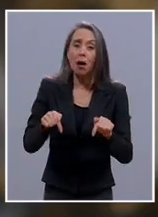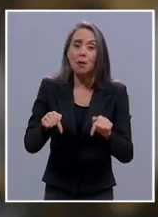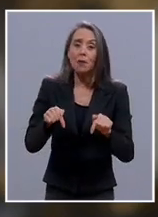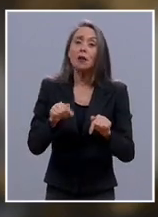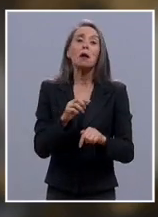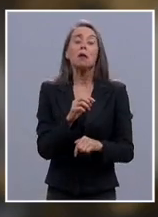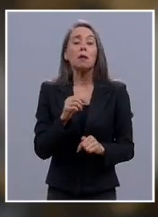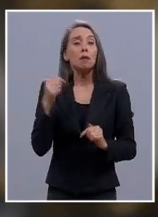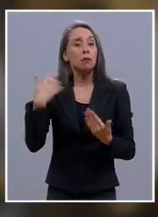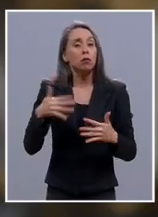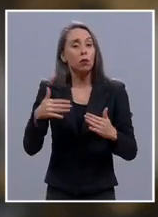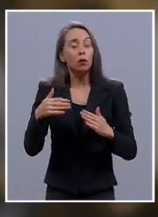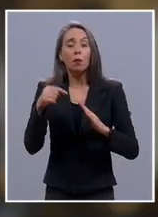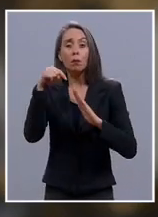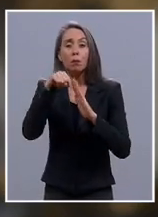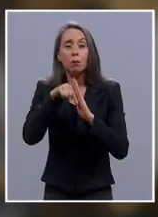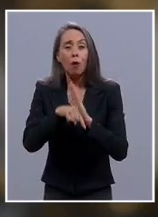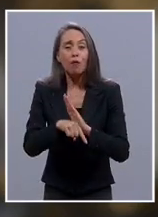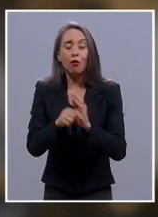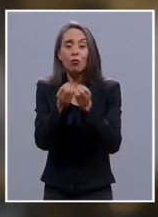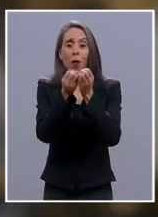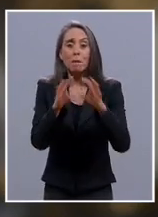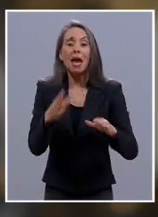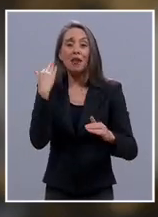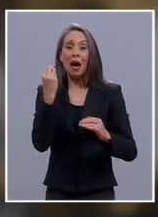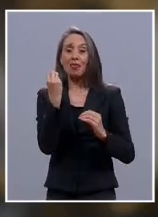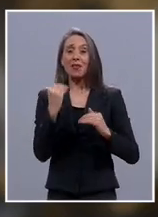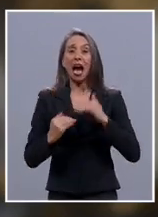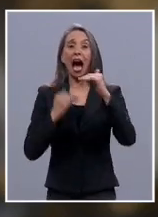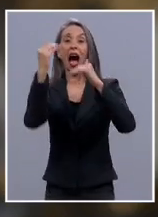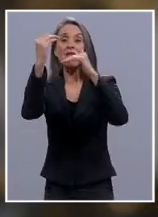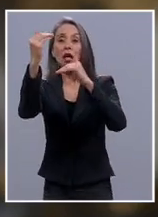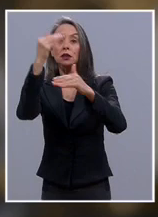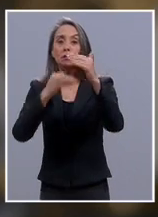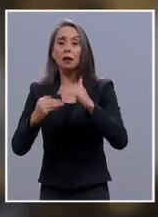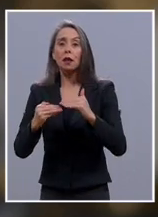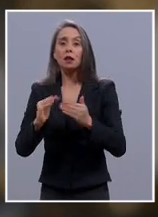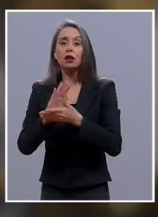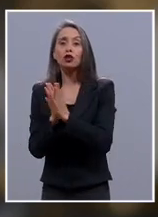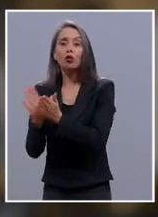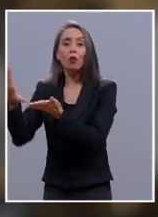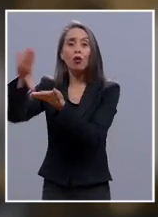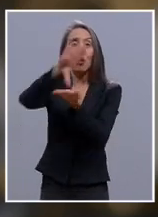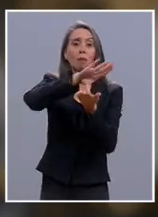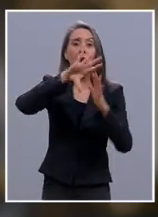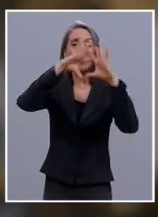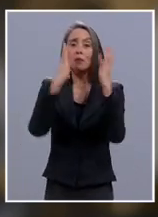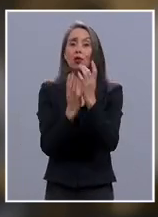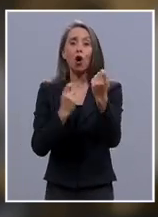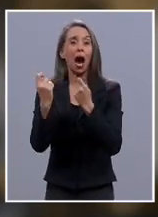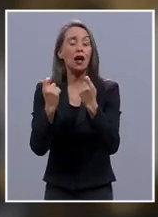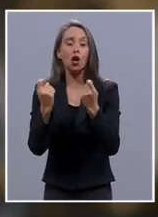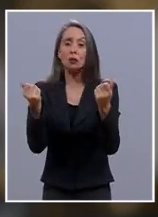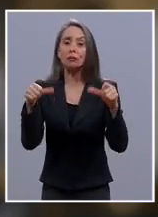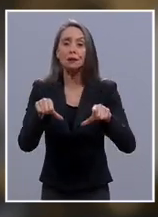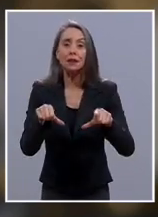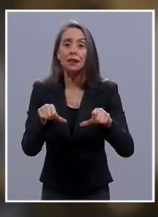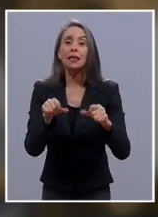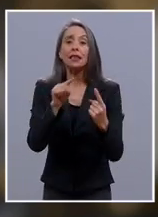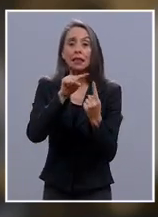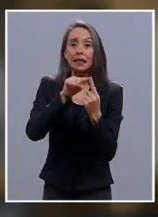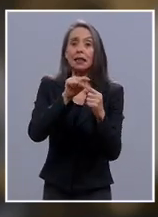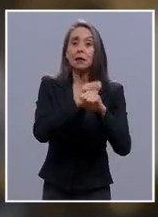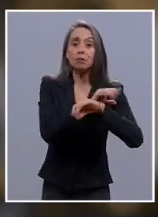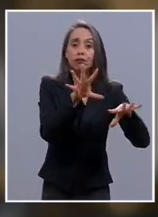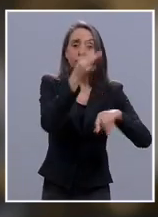profundas pérdidas y grandes retrocesos en todas las economías del mundo ambas pandemias la